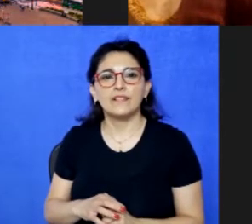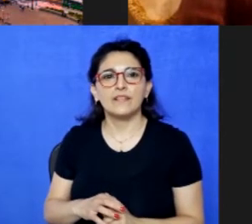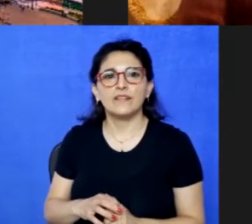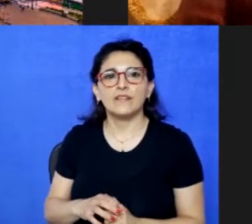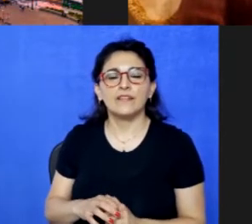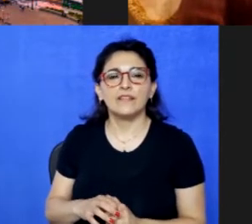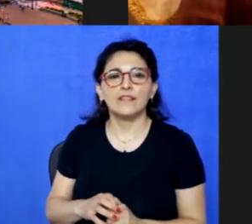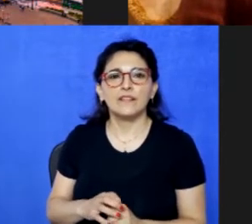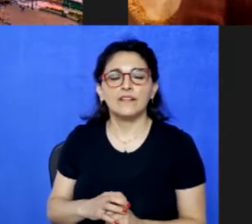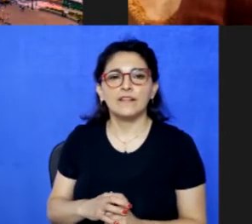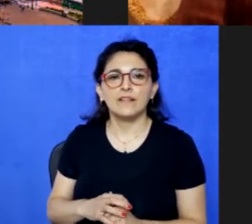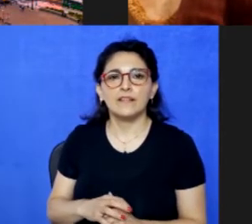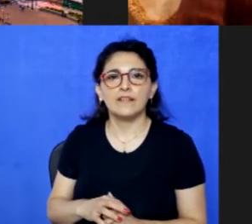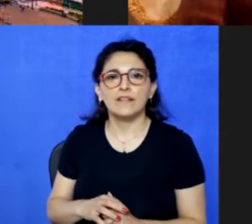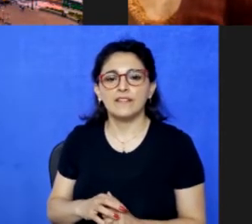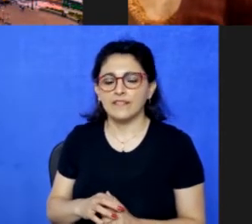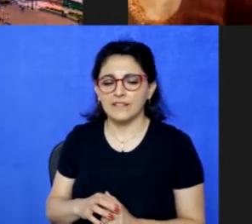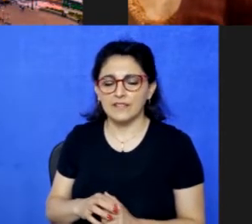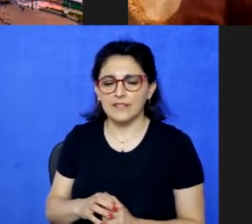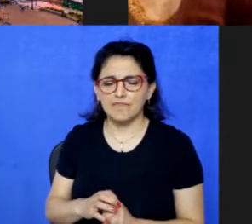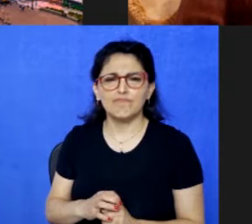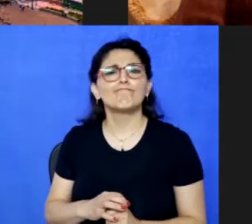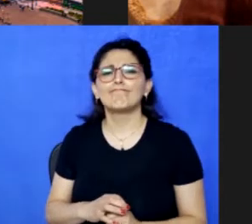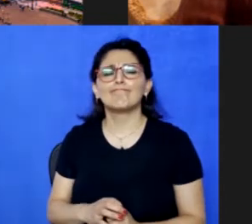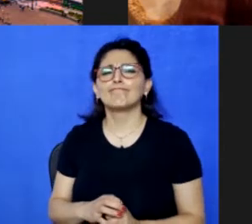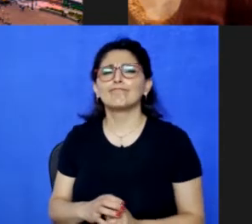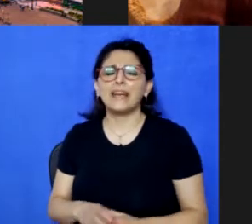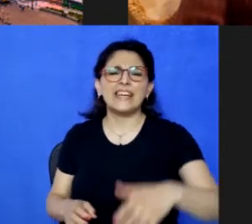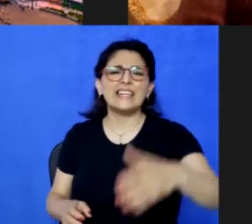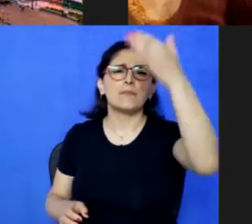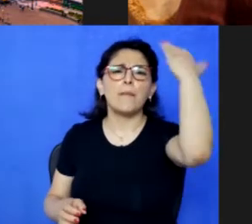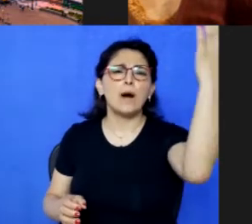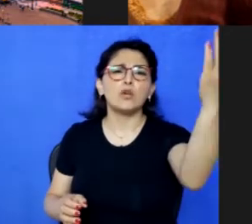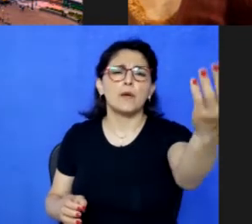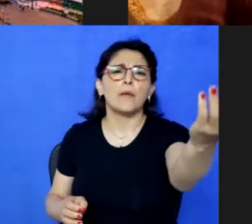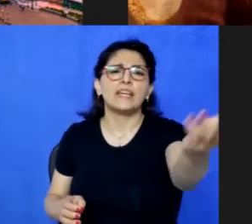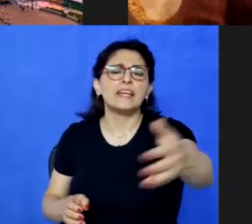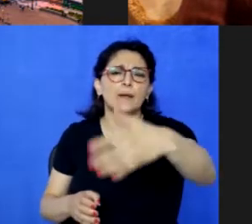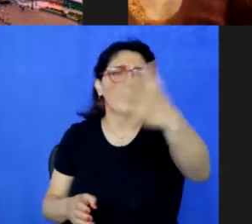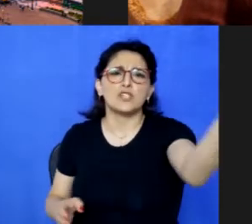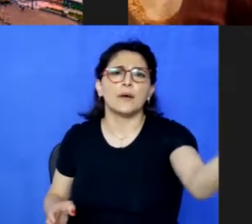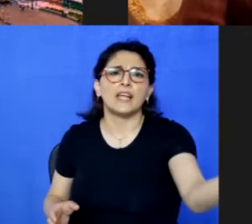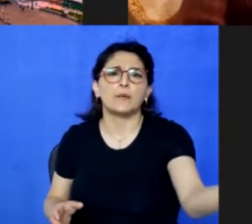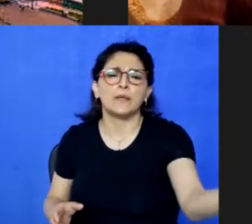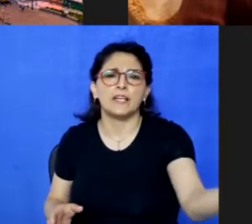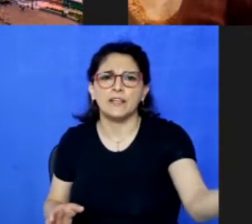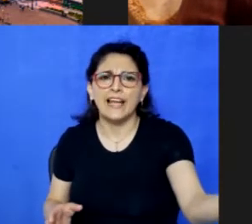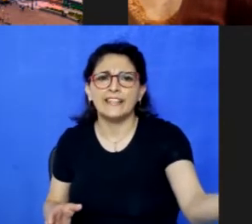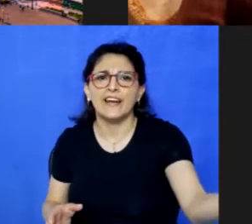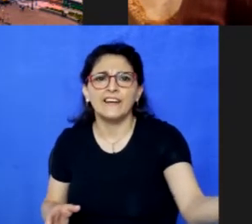tener un abanico de opciones en tu menú, digamos. Sí, Mauro ya va a venir, tampoco se va a quedar a